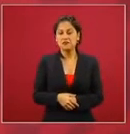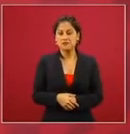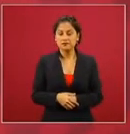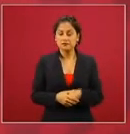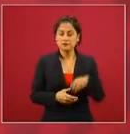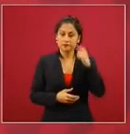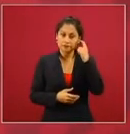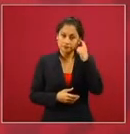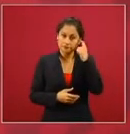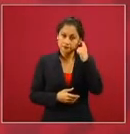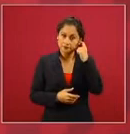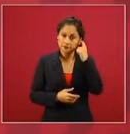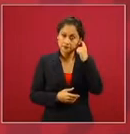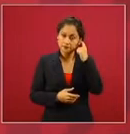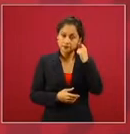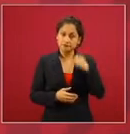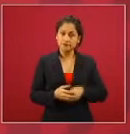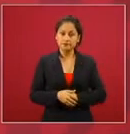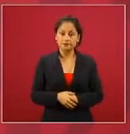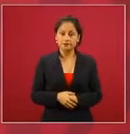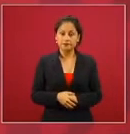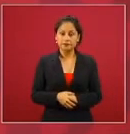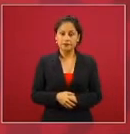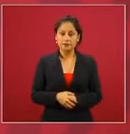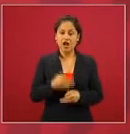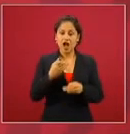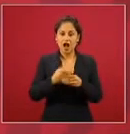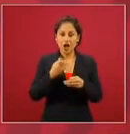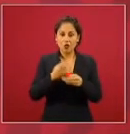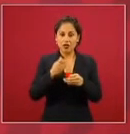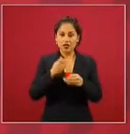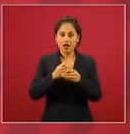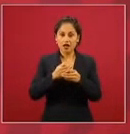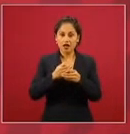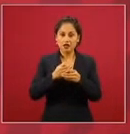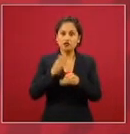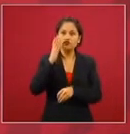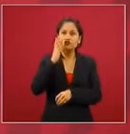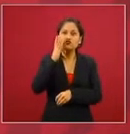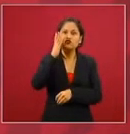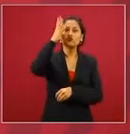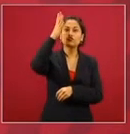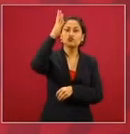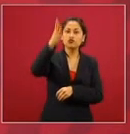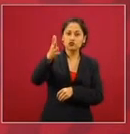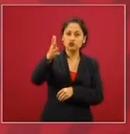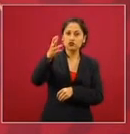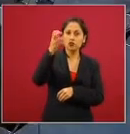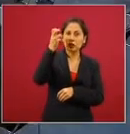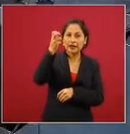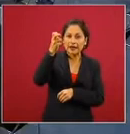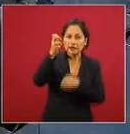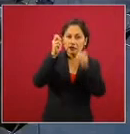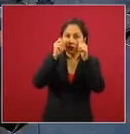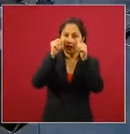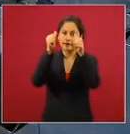que lo importante es ver hacia adelante y que estos